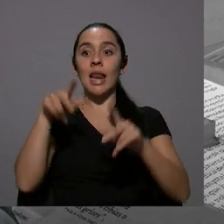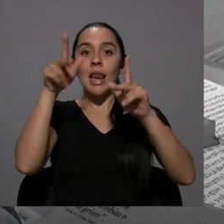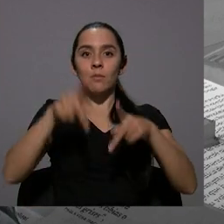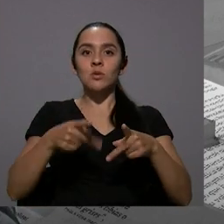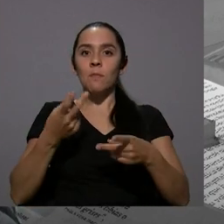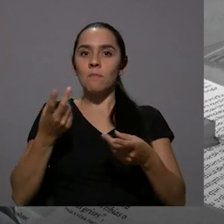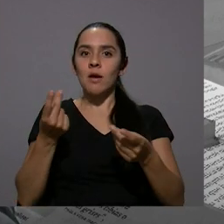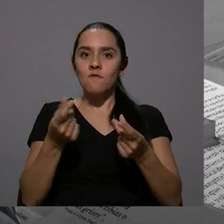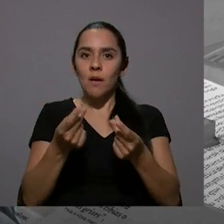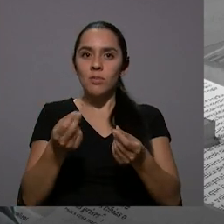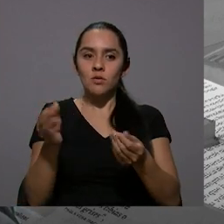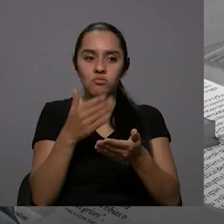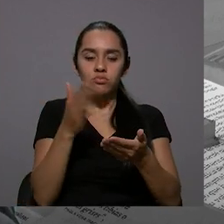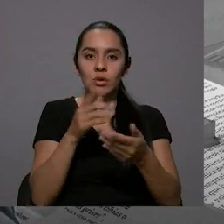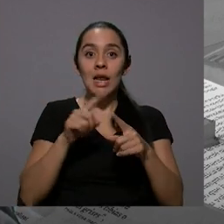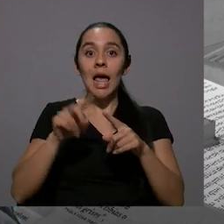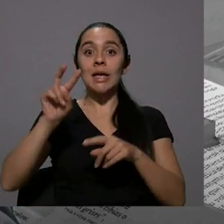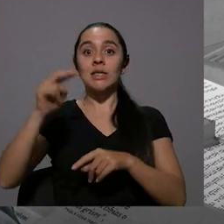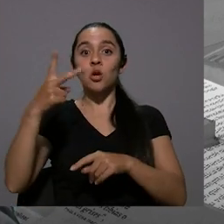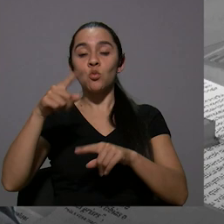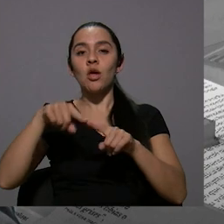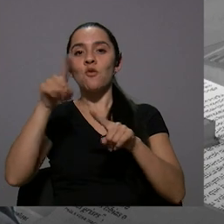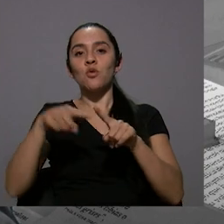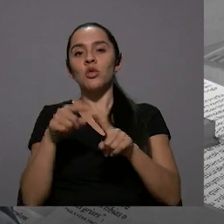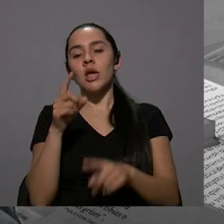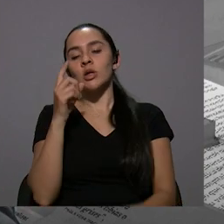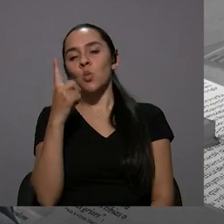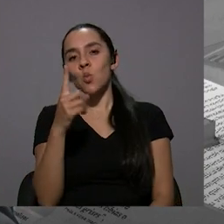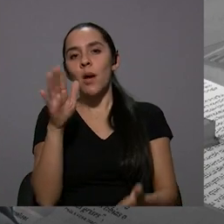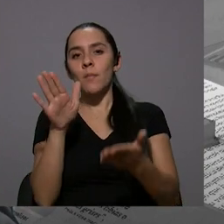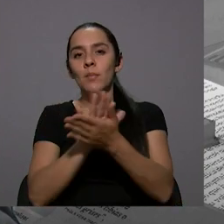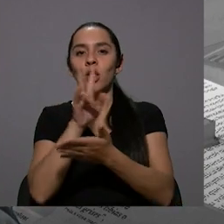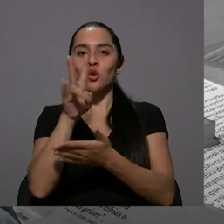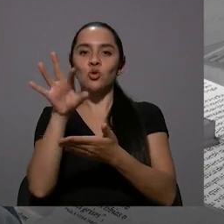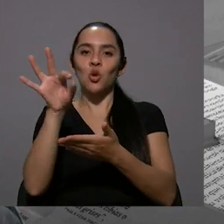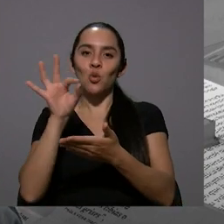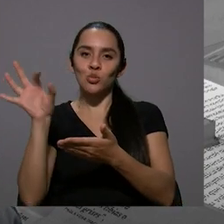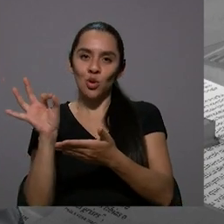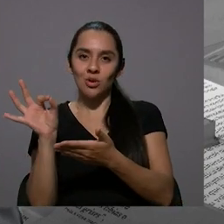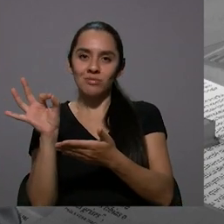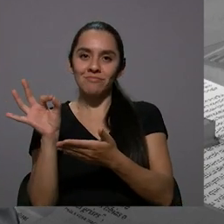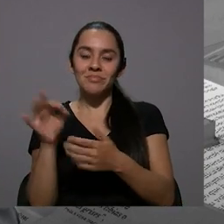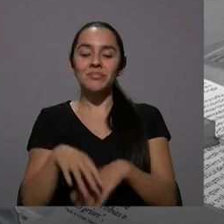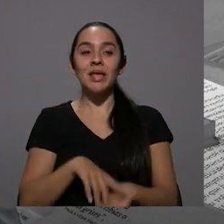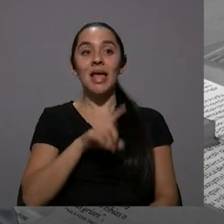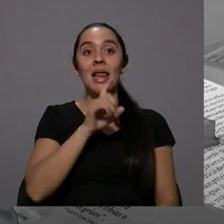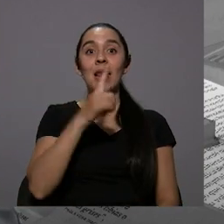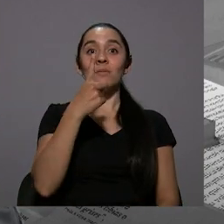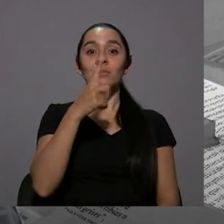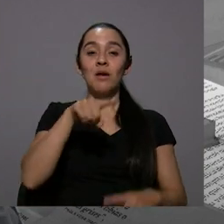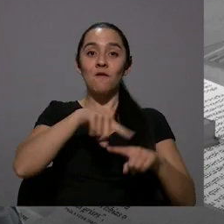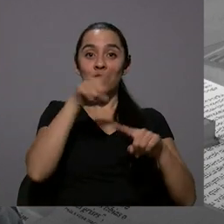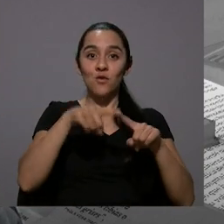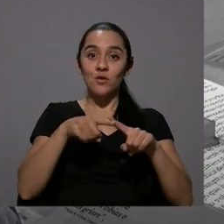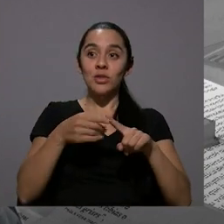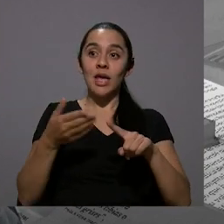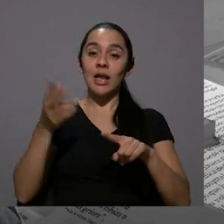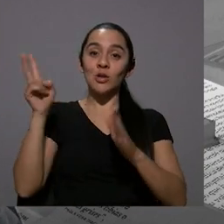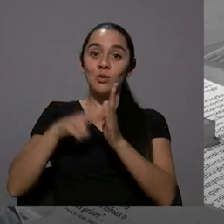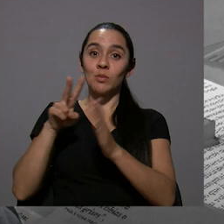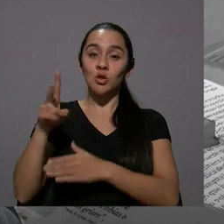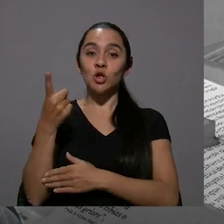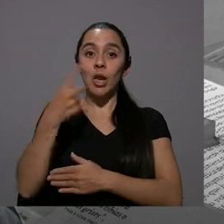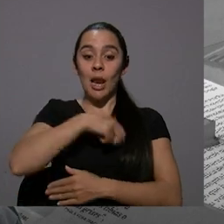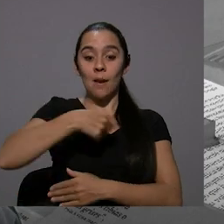personas salen más rápido claro segunda ronda es una papeleta con dos opciones y en primera ronda en el 2022 solo la